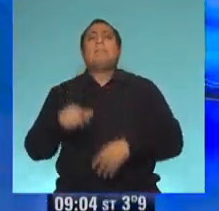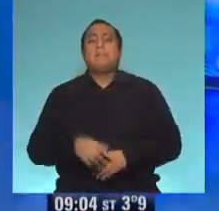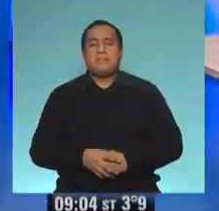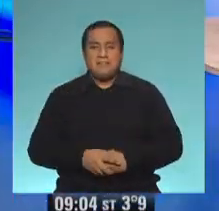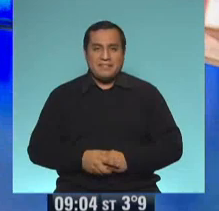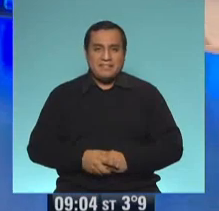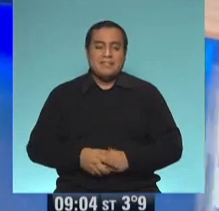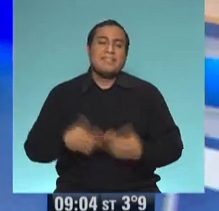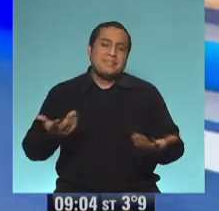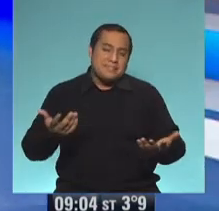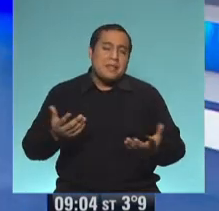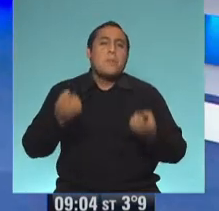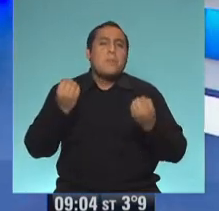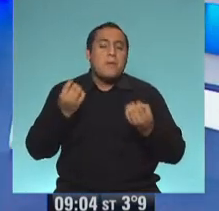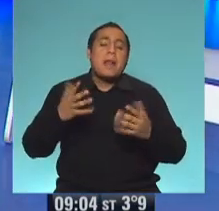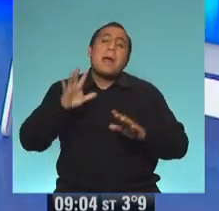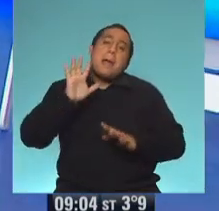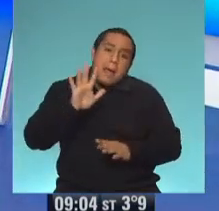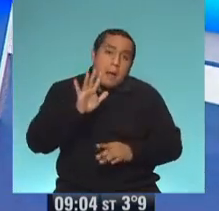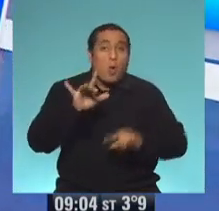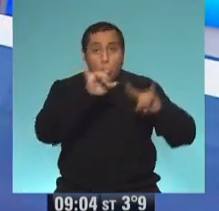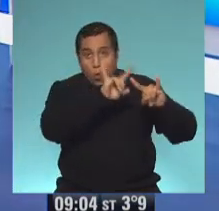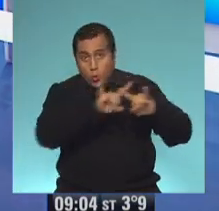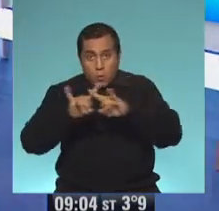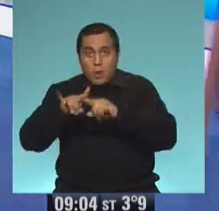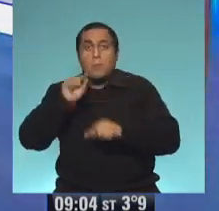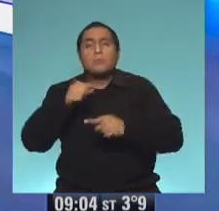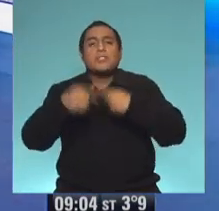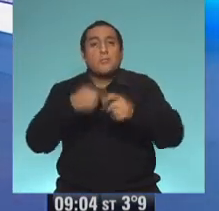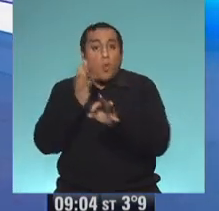Mándalo, agárralo. Sí, lo agarró. Muy bien. Pero también entro en